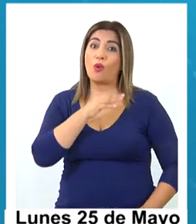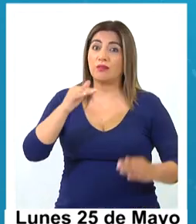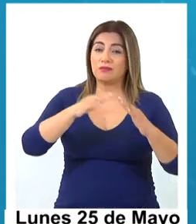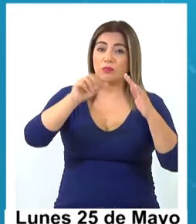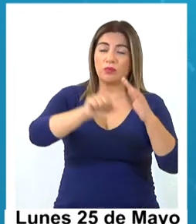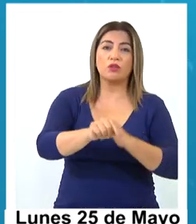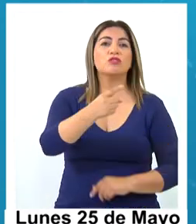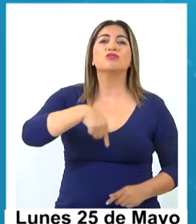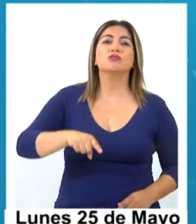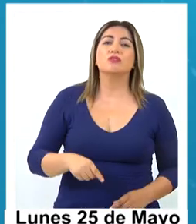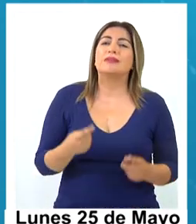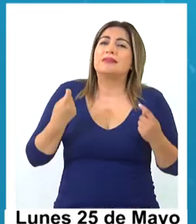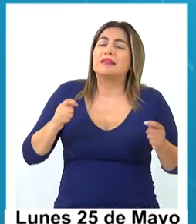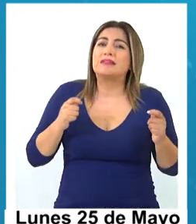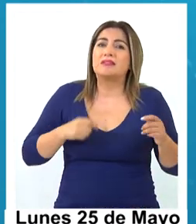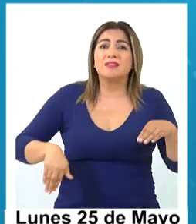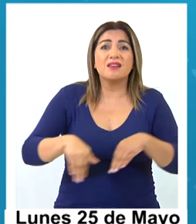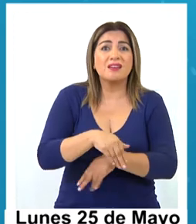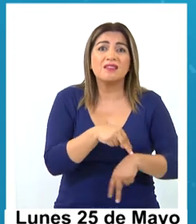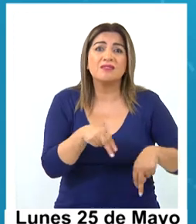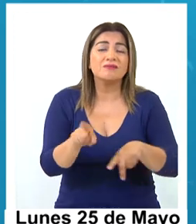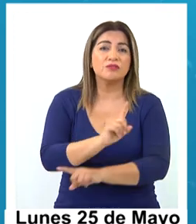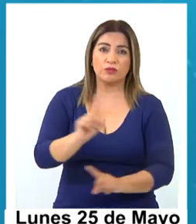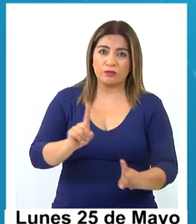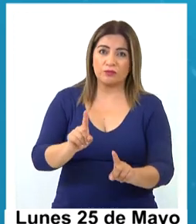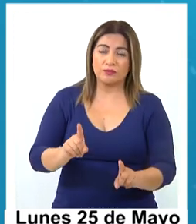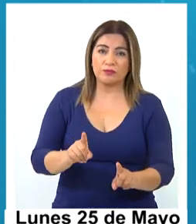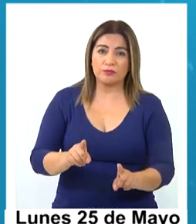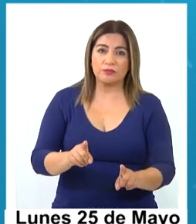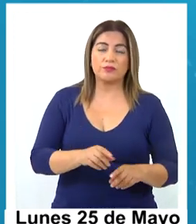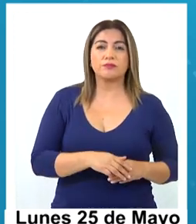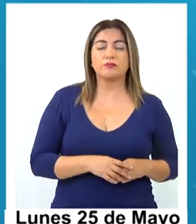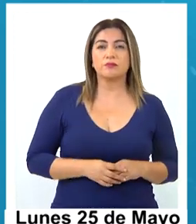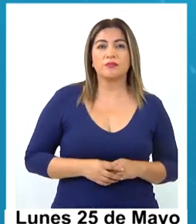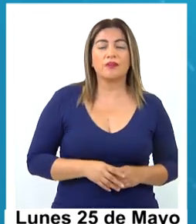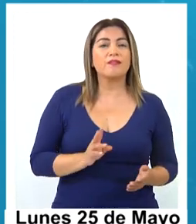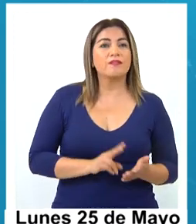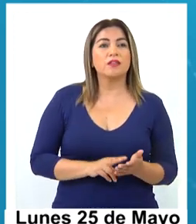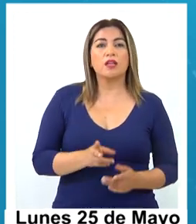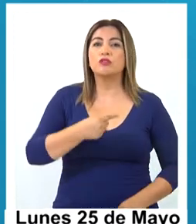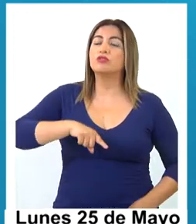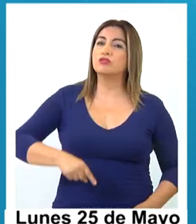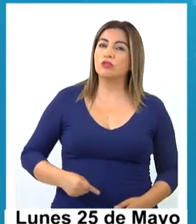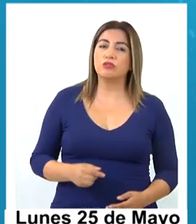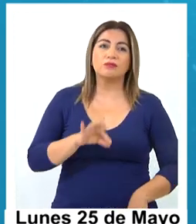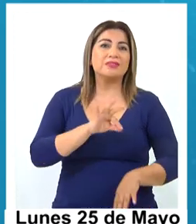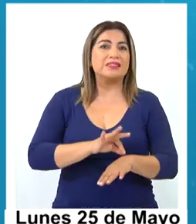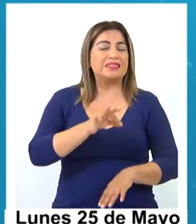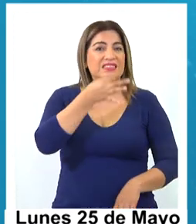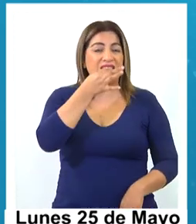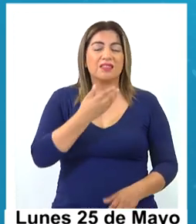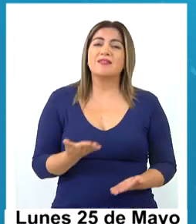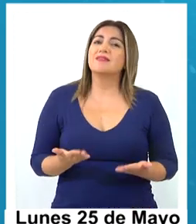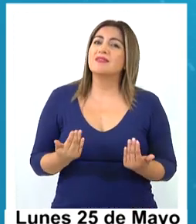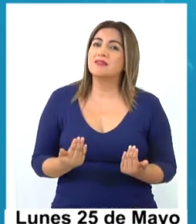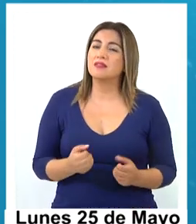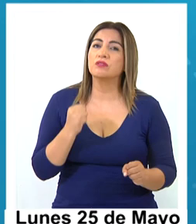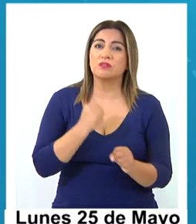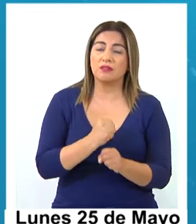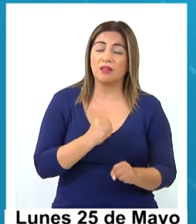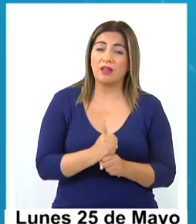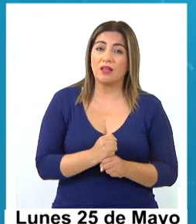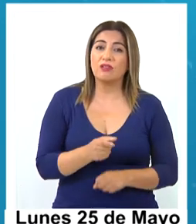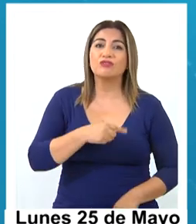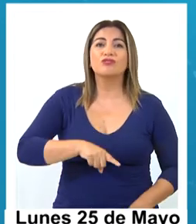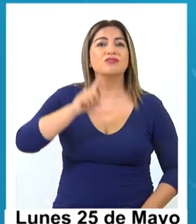muy cuarentena de todas maneras hay que tratar de no salir a la calle ya entonces si bien nosotros necesitamos trabajar entendemos que estamos